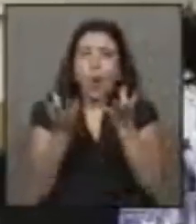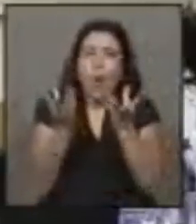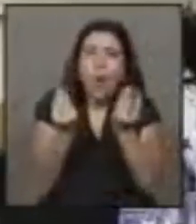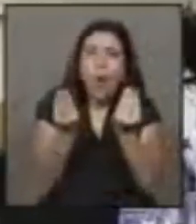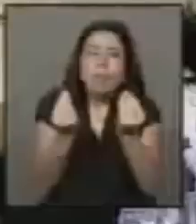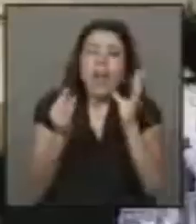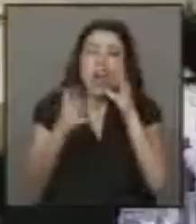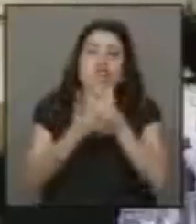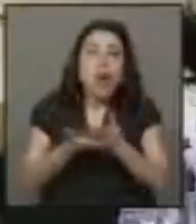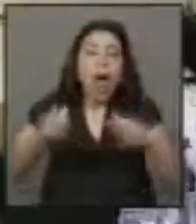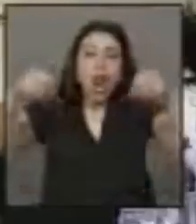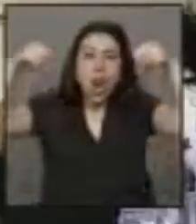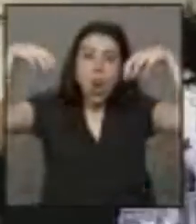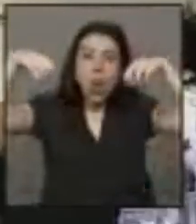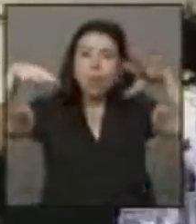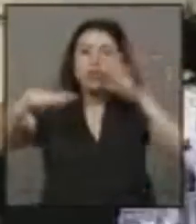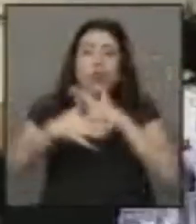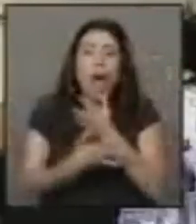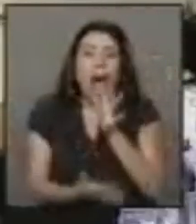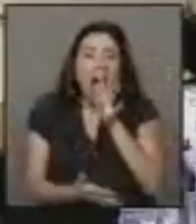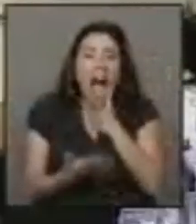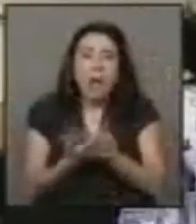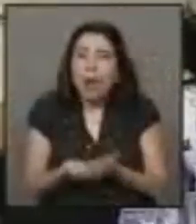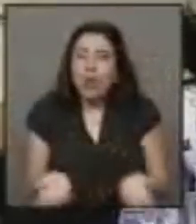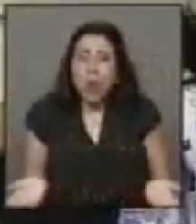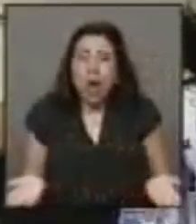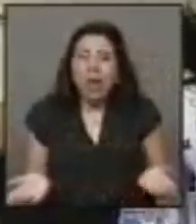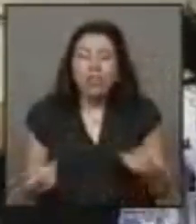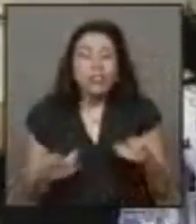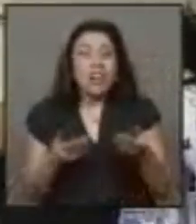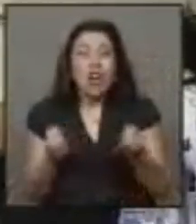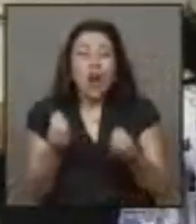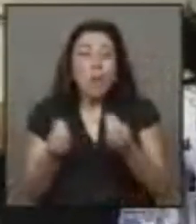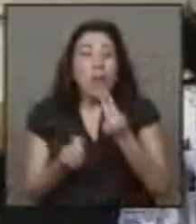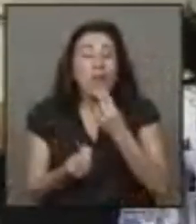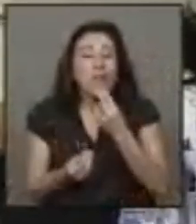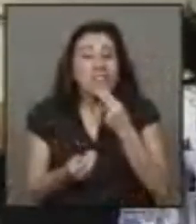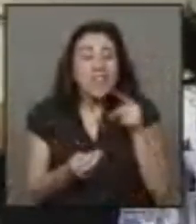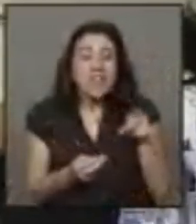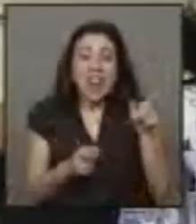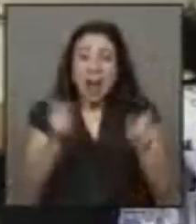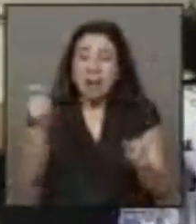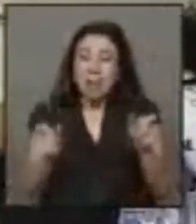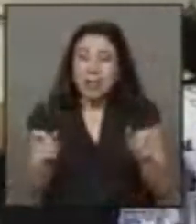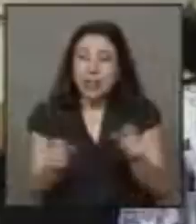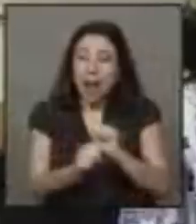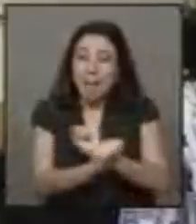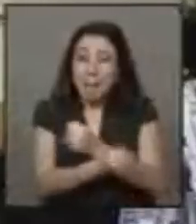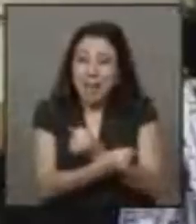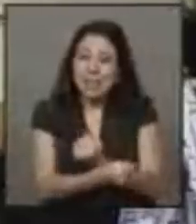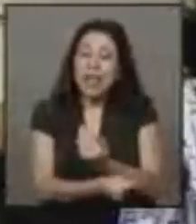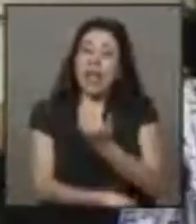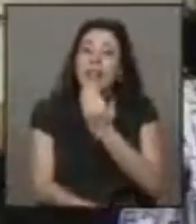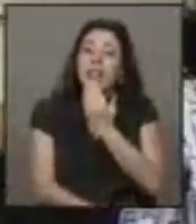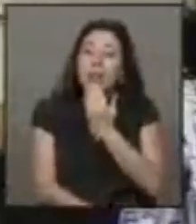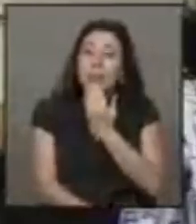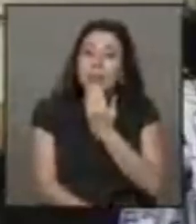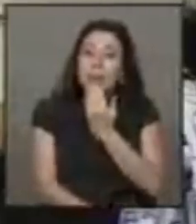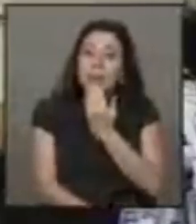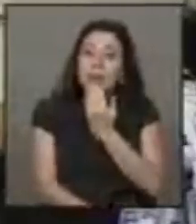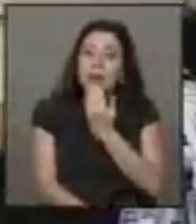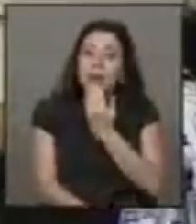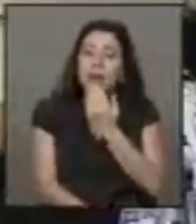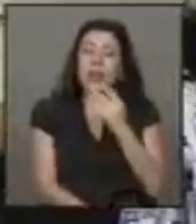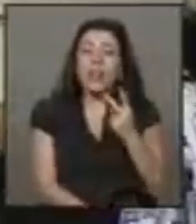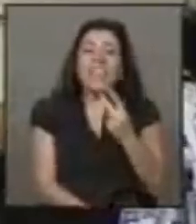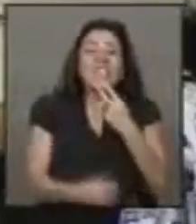tienen luz, vi que no tienen agua. O sea, las condiciones bajo las cuales no solamente la población penal, sino que también bajo las